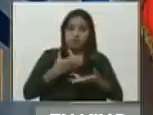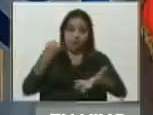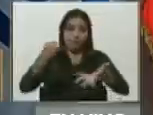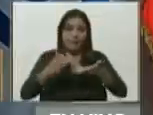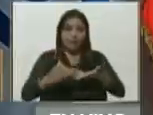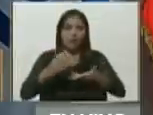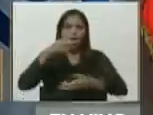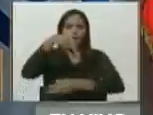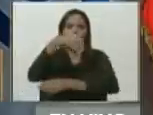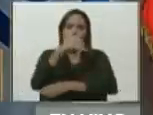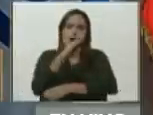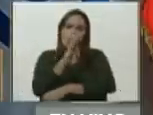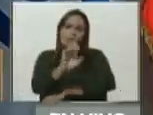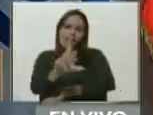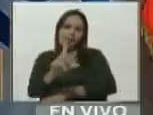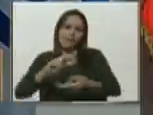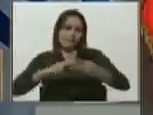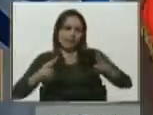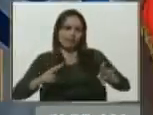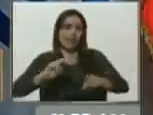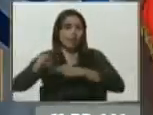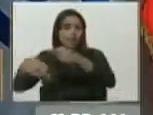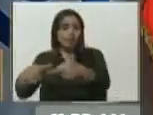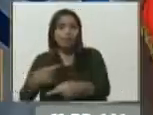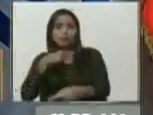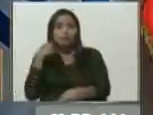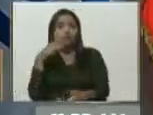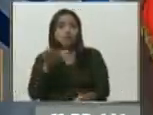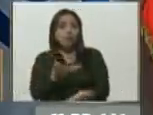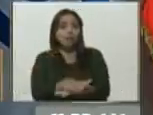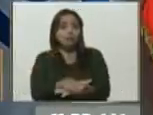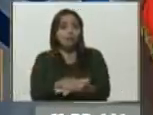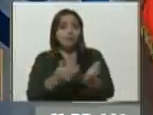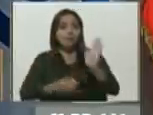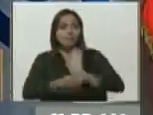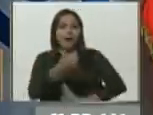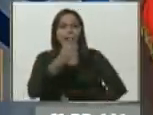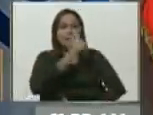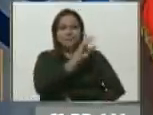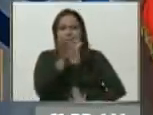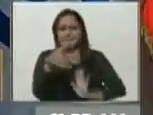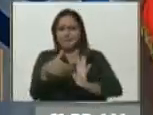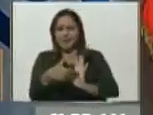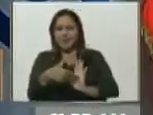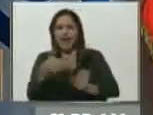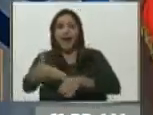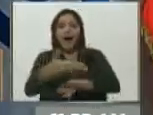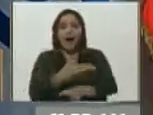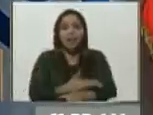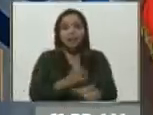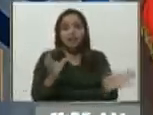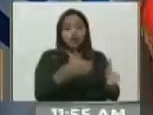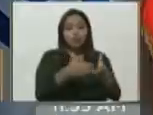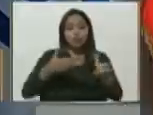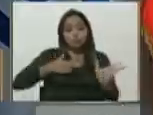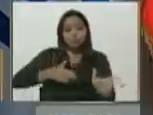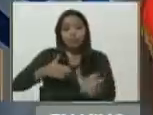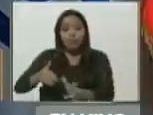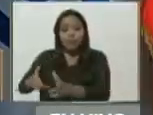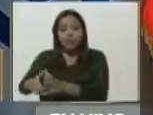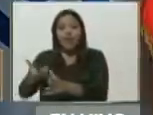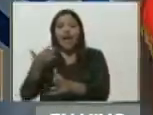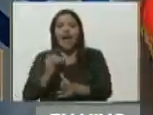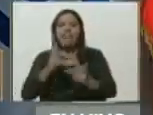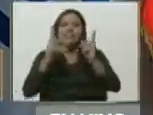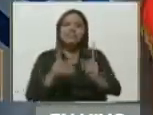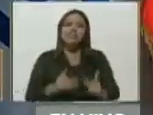Imagínense ustedes que a partir de allí han muerto más de 1000 excombatientes, de quienes decidieron